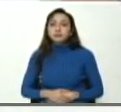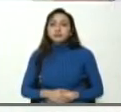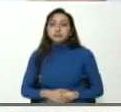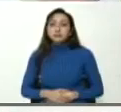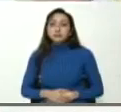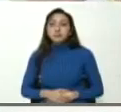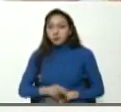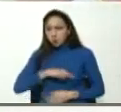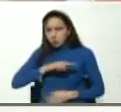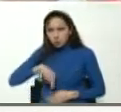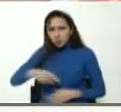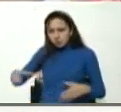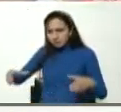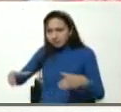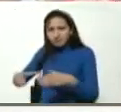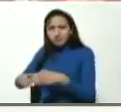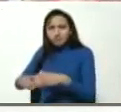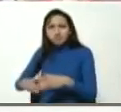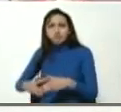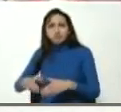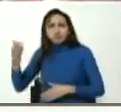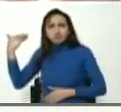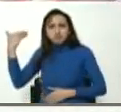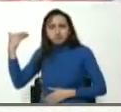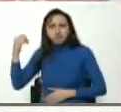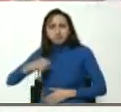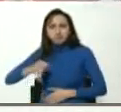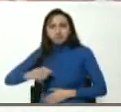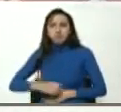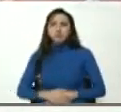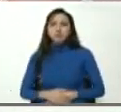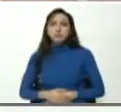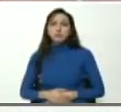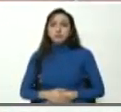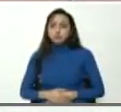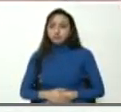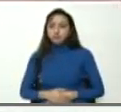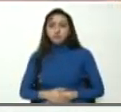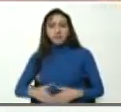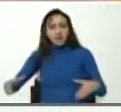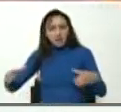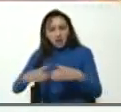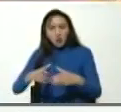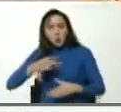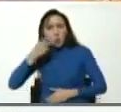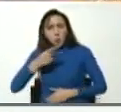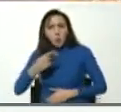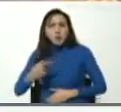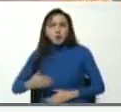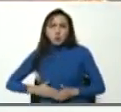estamos reunidos en estos días el equipo del alto mando político